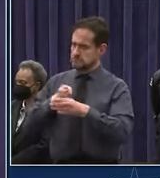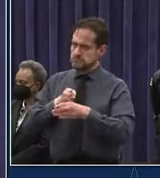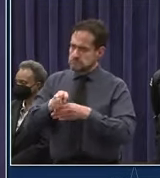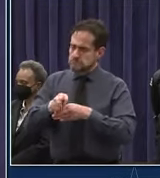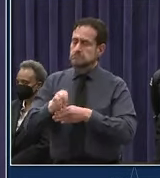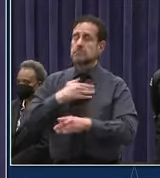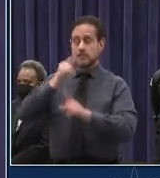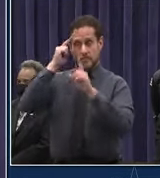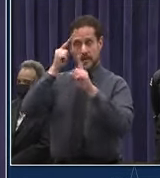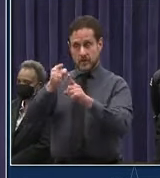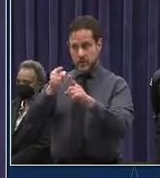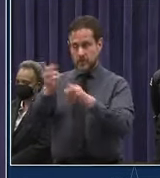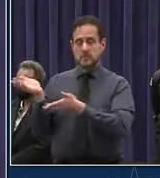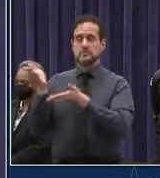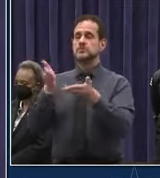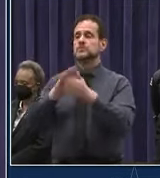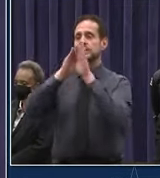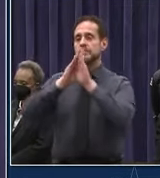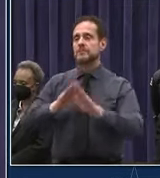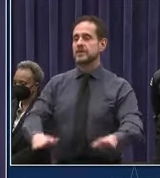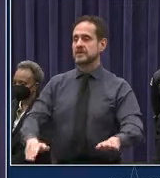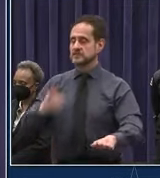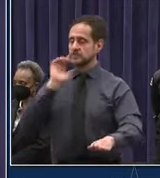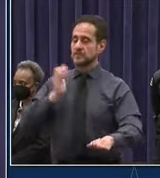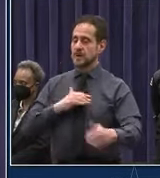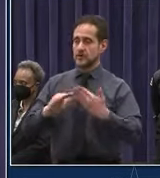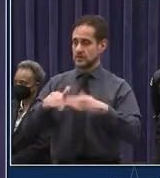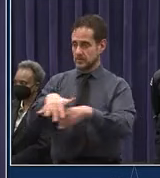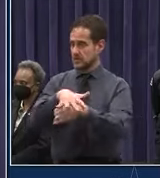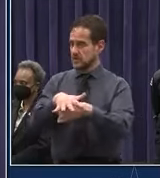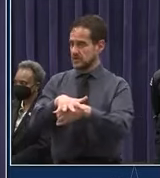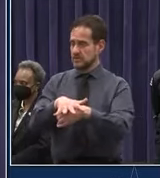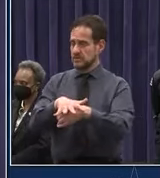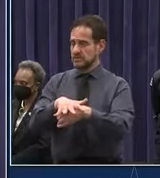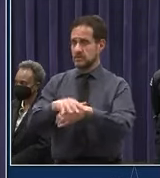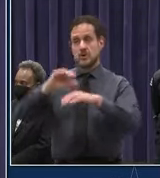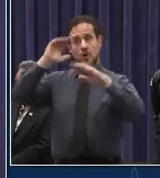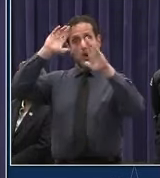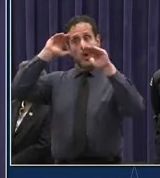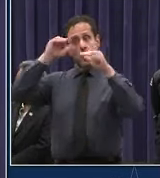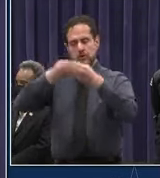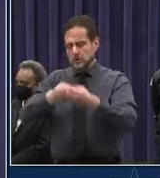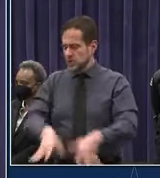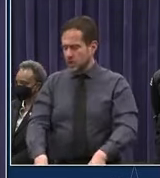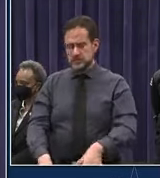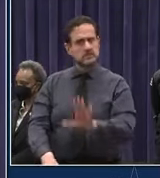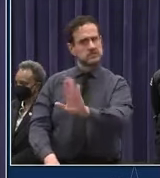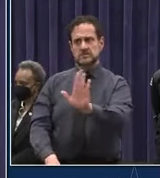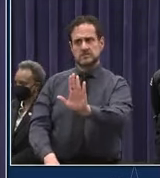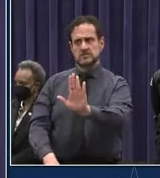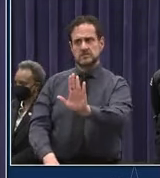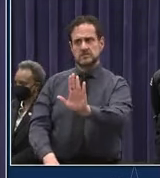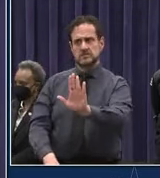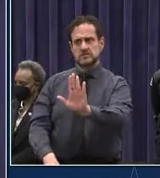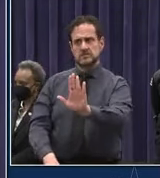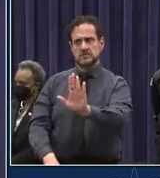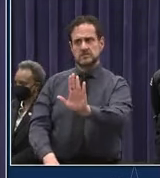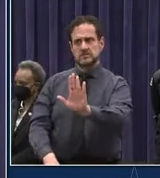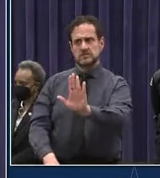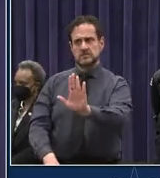bring peace to our community. I will not lose hope. We as a community will not lose hope.